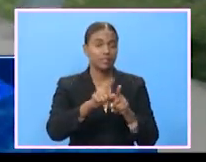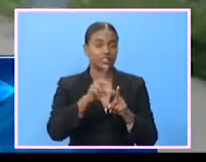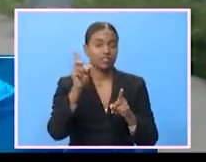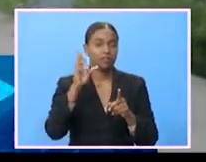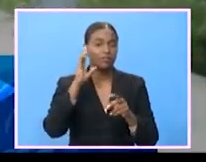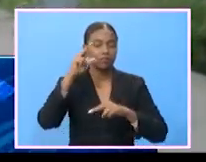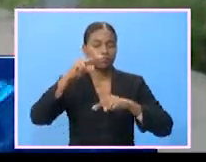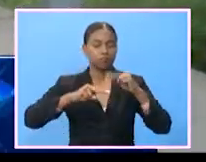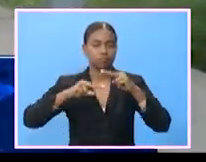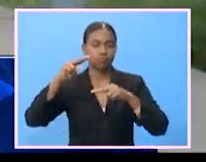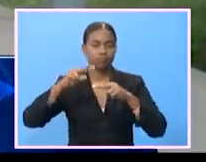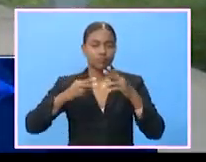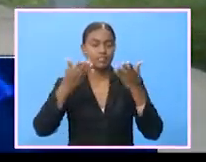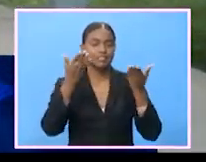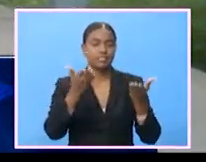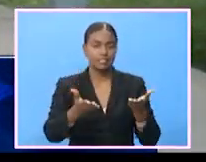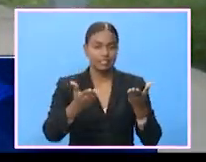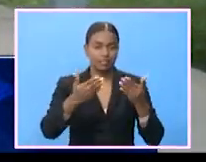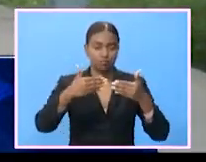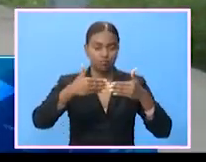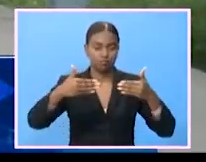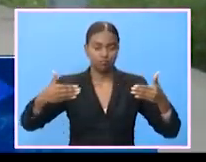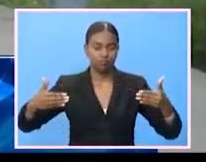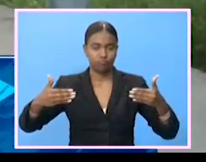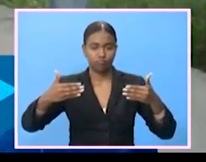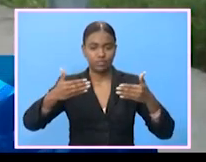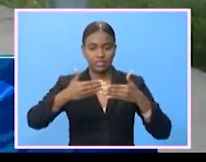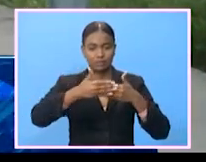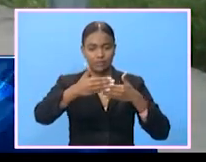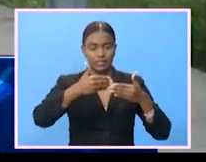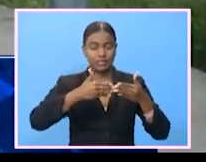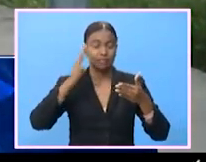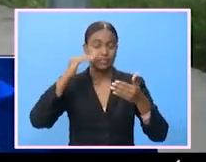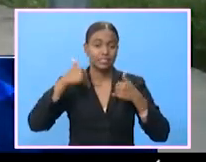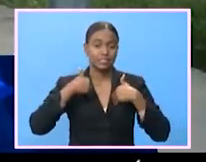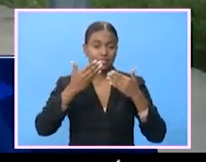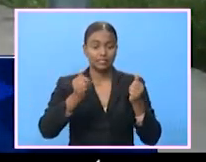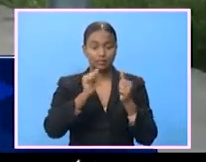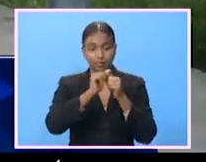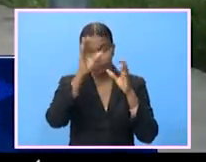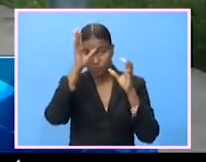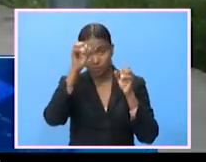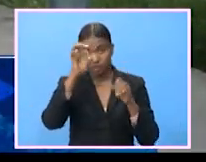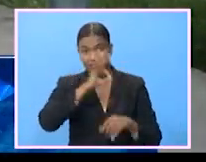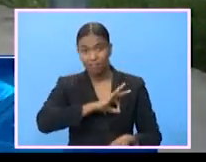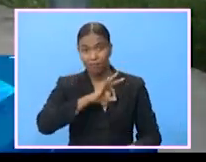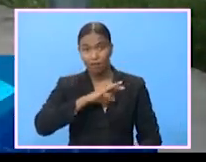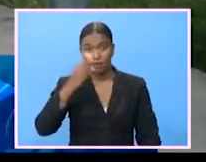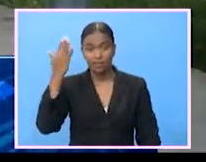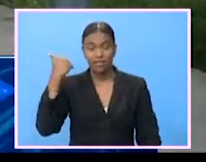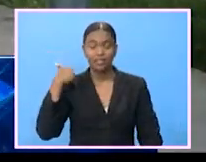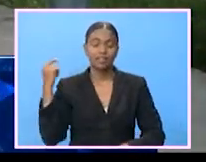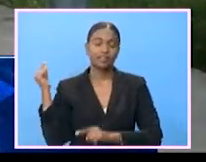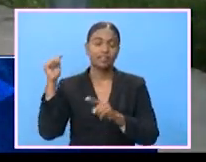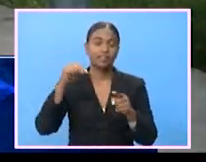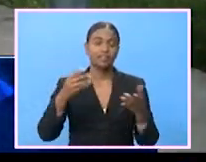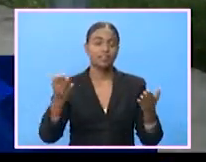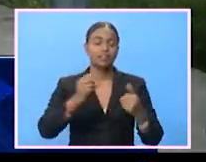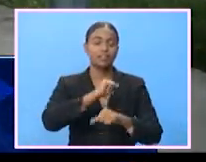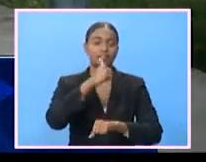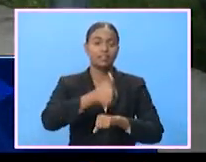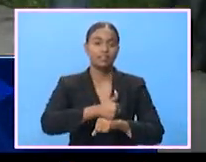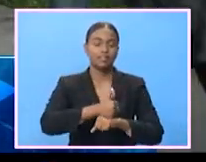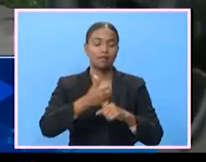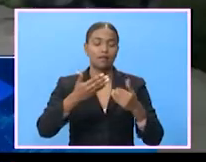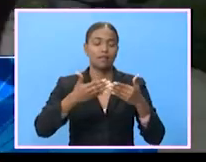se construye esta verja divisoria. Vamos a estar ahí donde el presidente en el febrero pasado estuvo acá presente inaugurando lo que